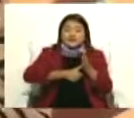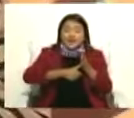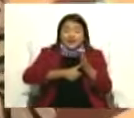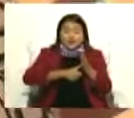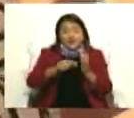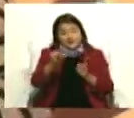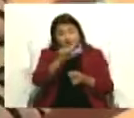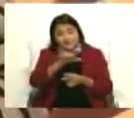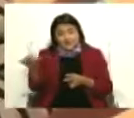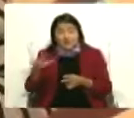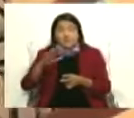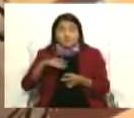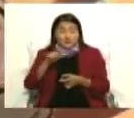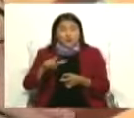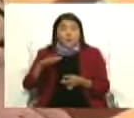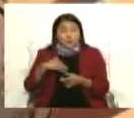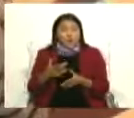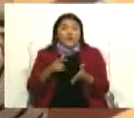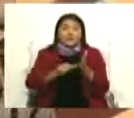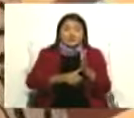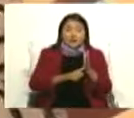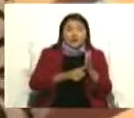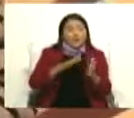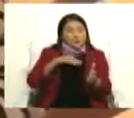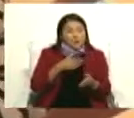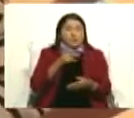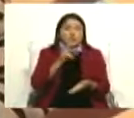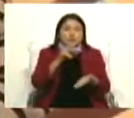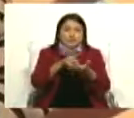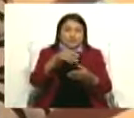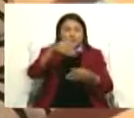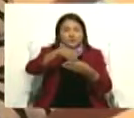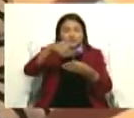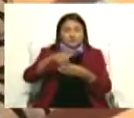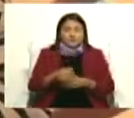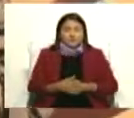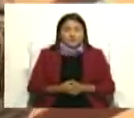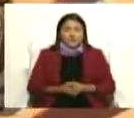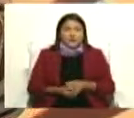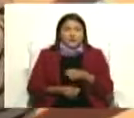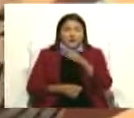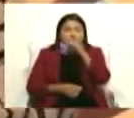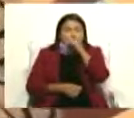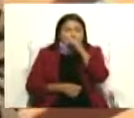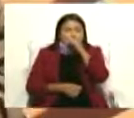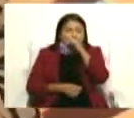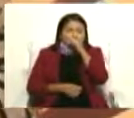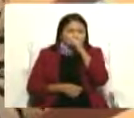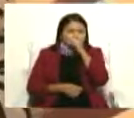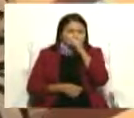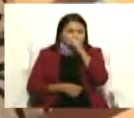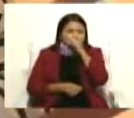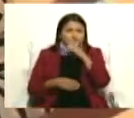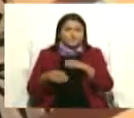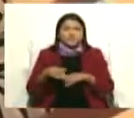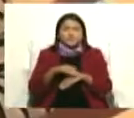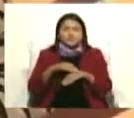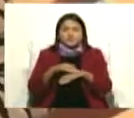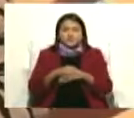pueda generar su cédula de identidad y de esta manera participar en el referéndum consultivo el próximo 3 de diciembre. Con esta información nosotros vamos a despedir el contacto.